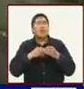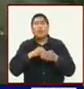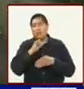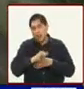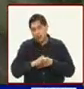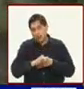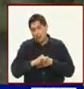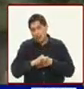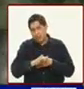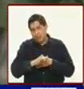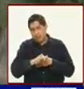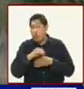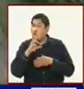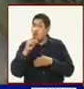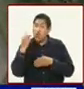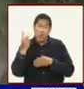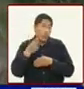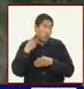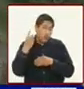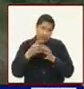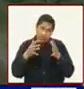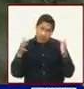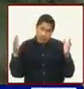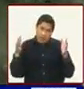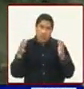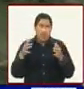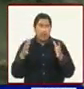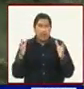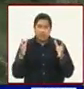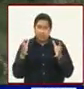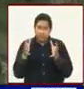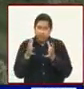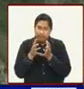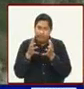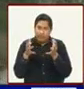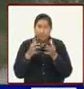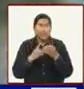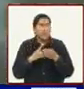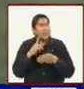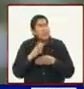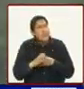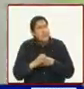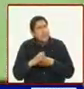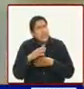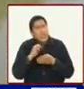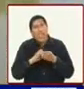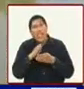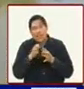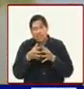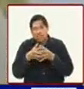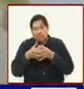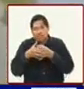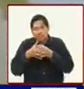no siempre tiene hojas grandes. Las hojas más grandes se condensan entre diciembre y enero.